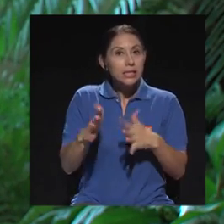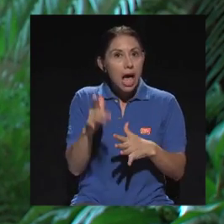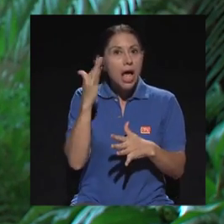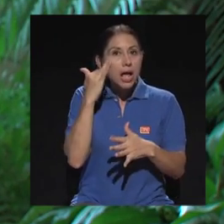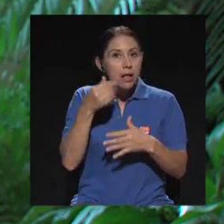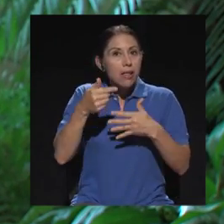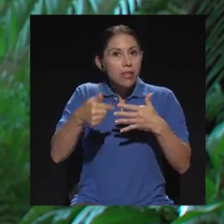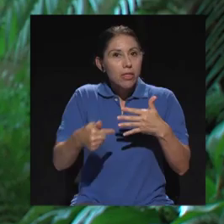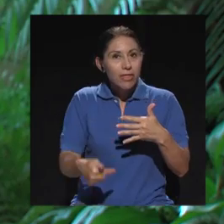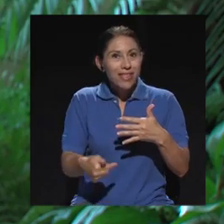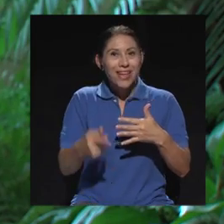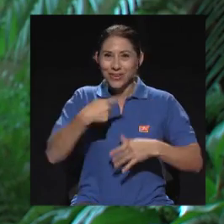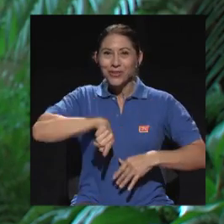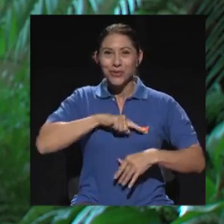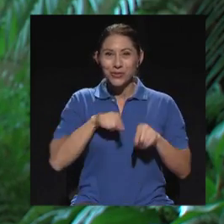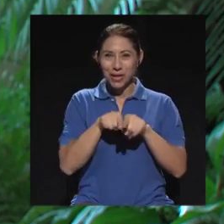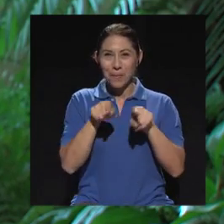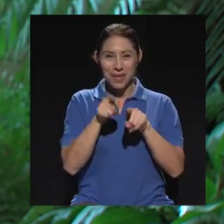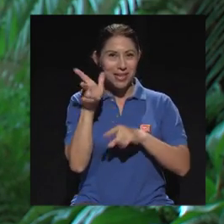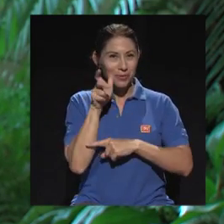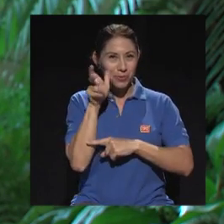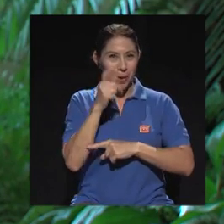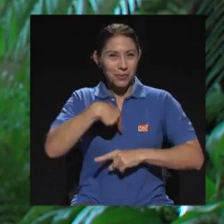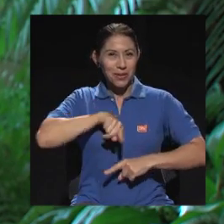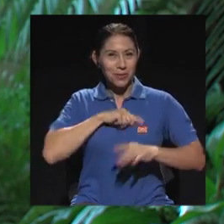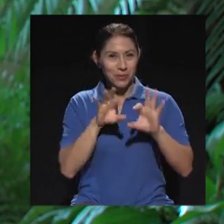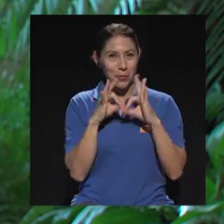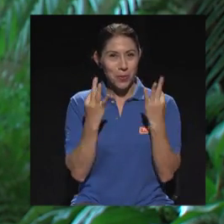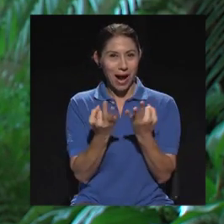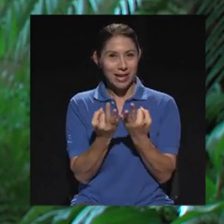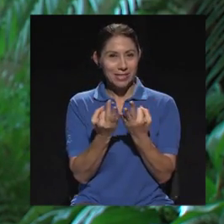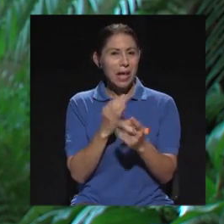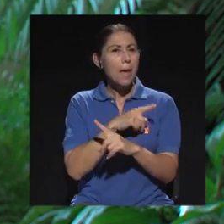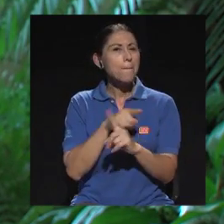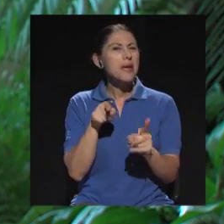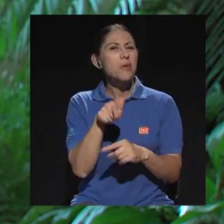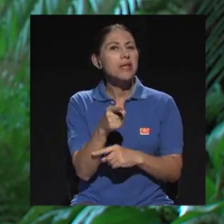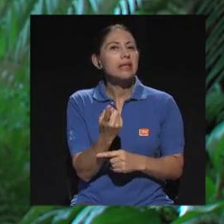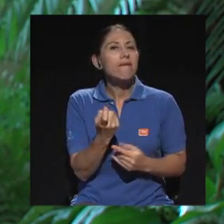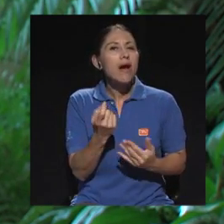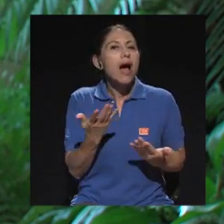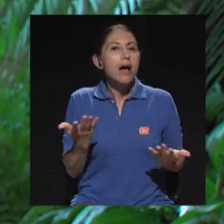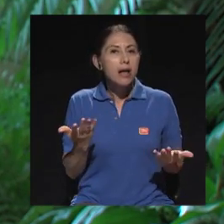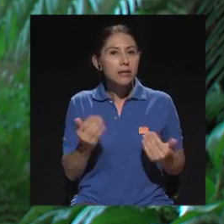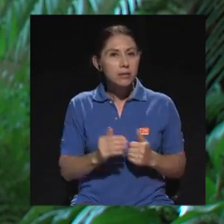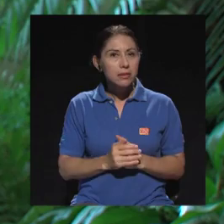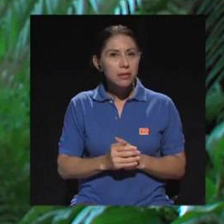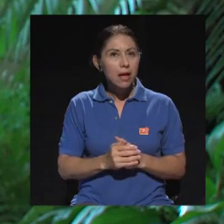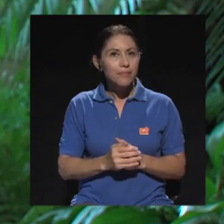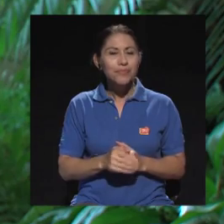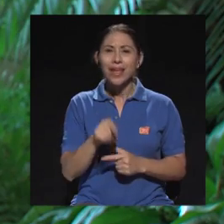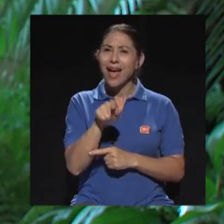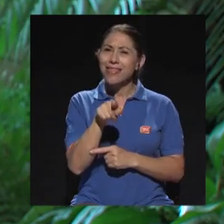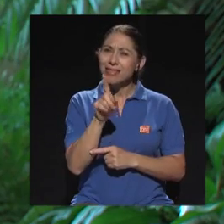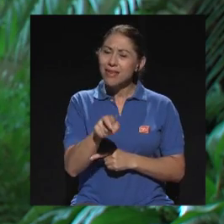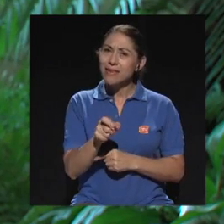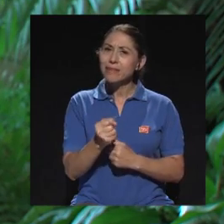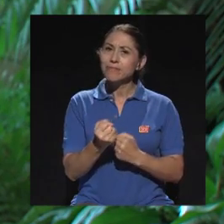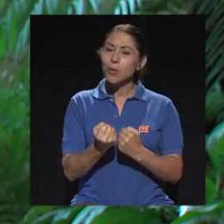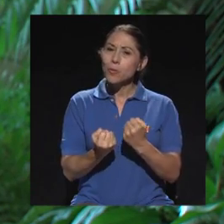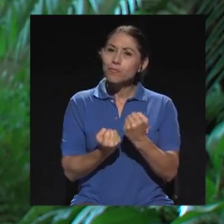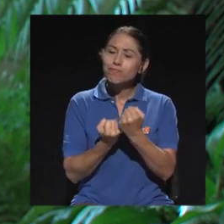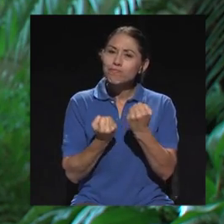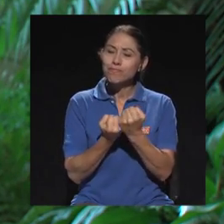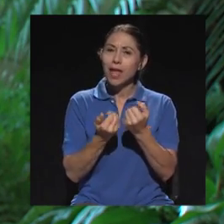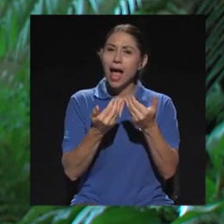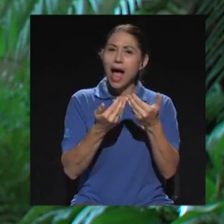escuchamos, incluso nosotros lo llegamos a escuchar en nuestros hogares. ¿Qué es lo que falta? Y digamos, y ahí hay que hacer un refuerzo